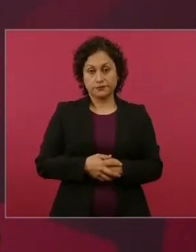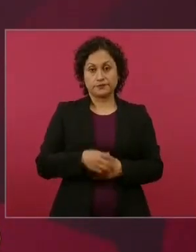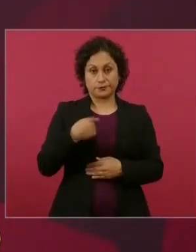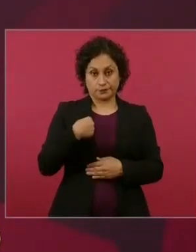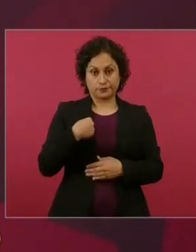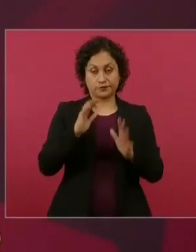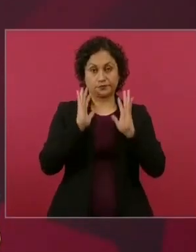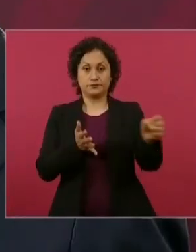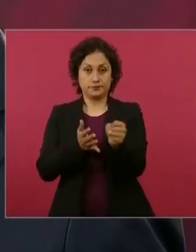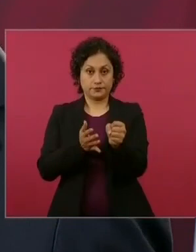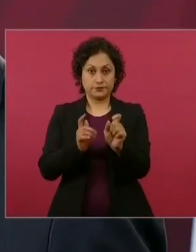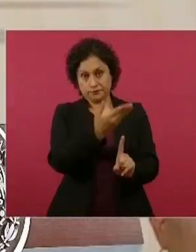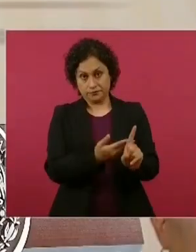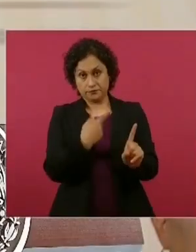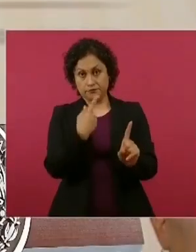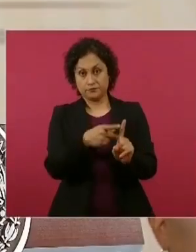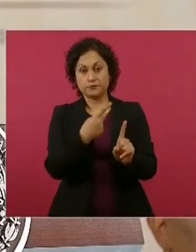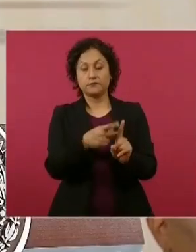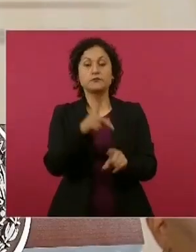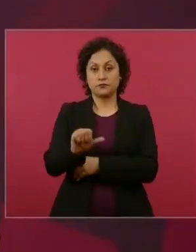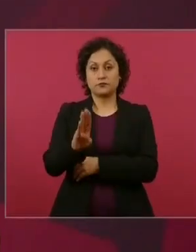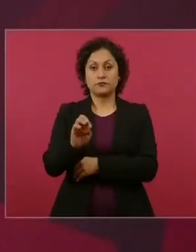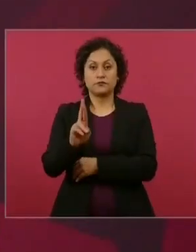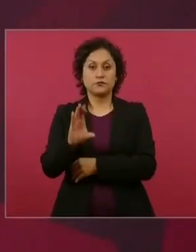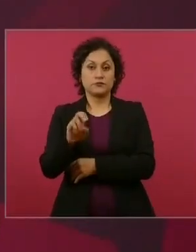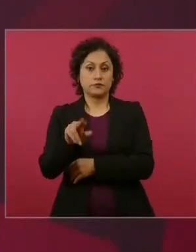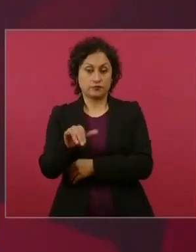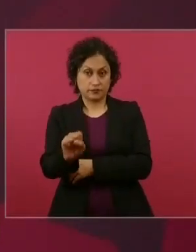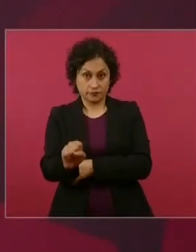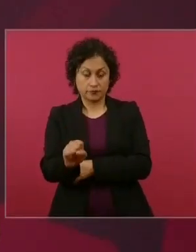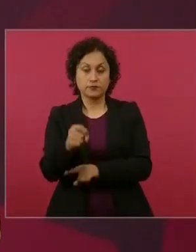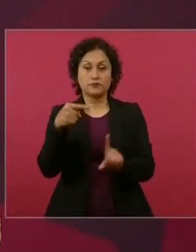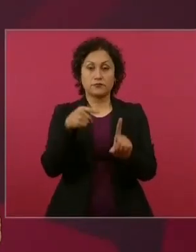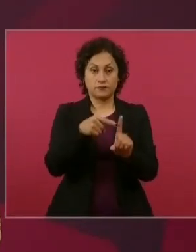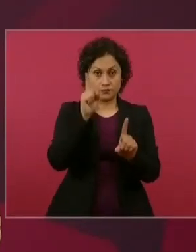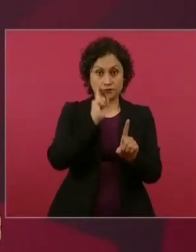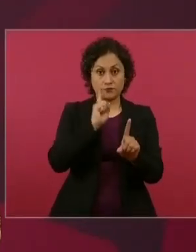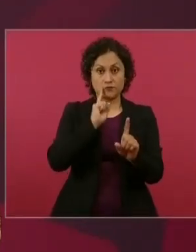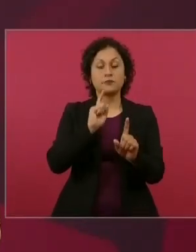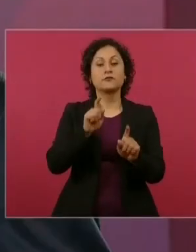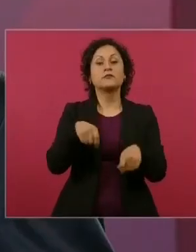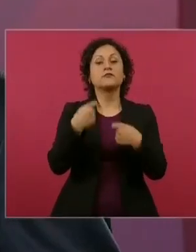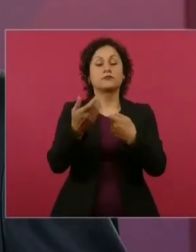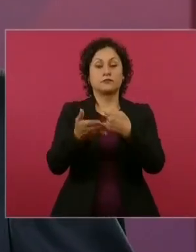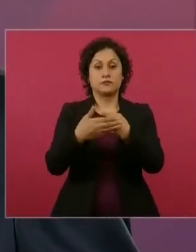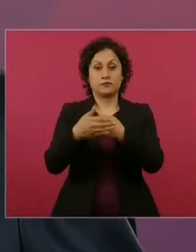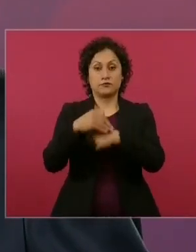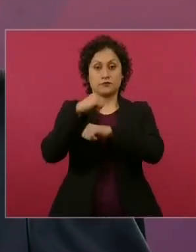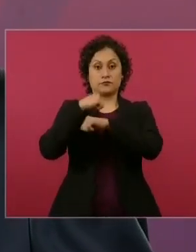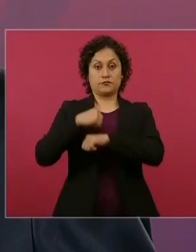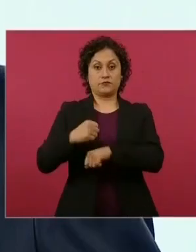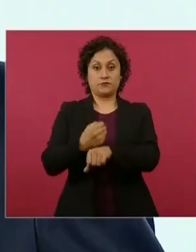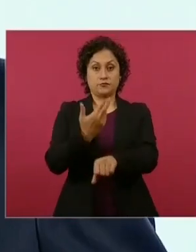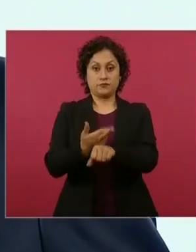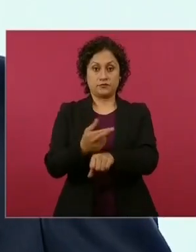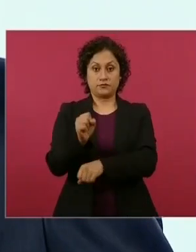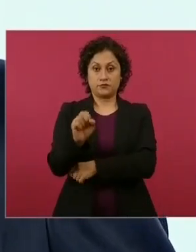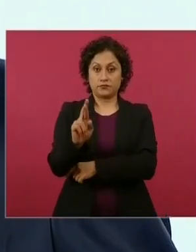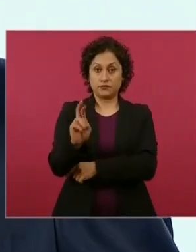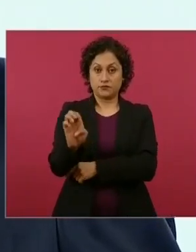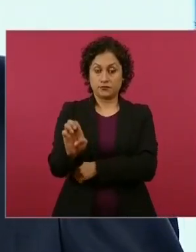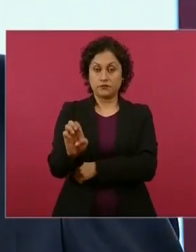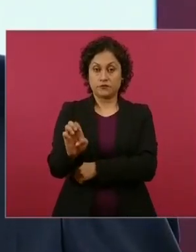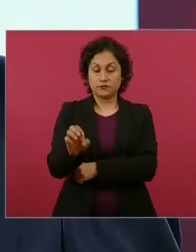para ocupar ese cargo a Alicia Bárcena. Ella va a ser la próxima secretaria